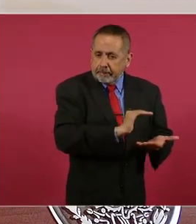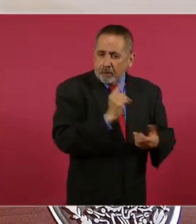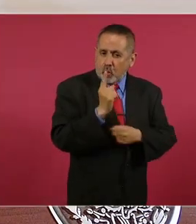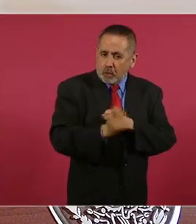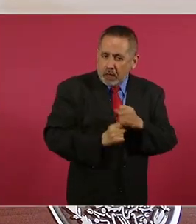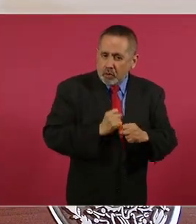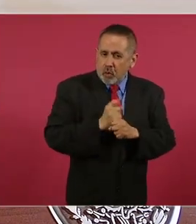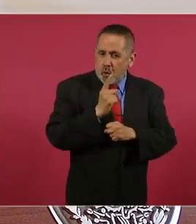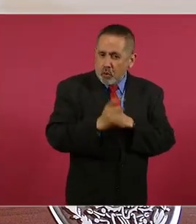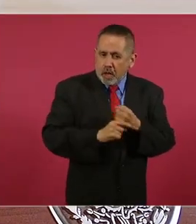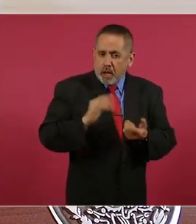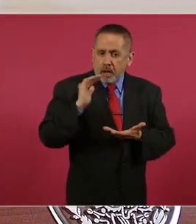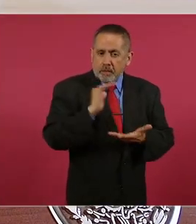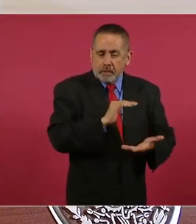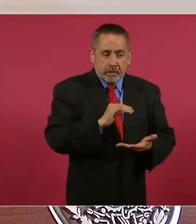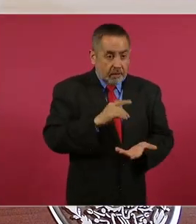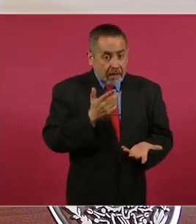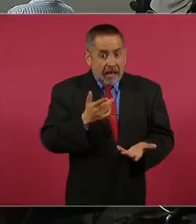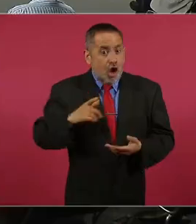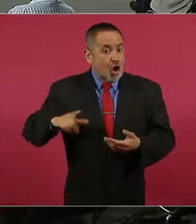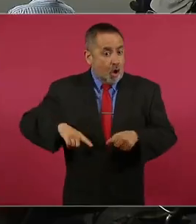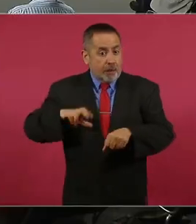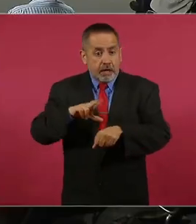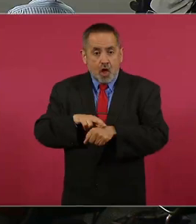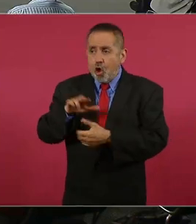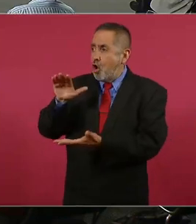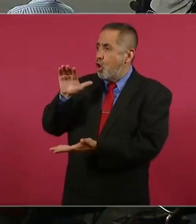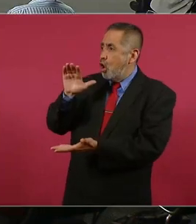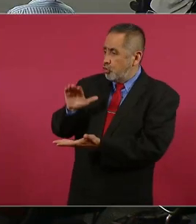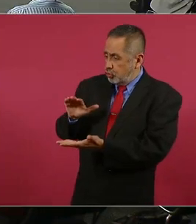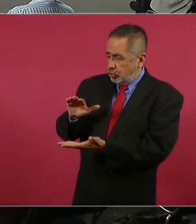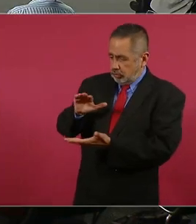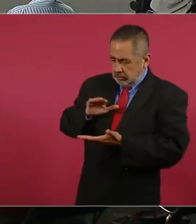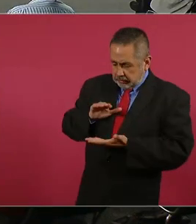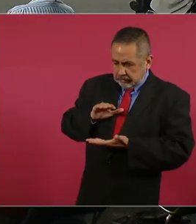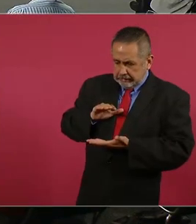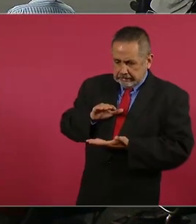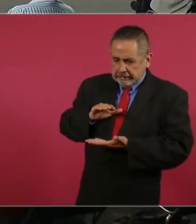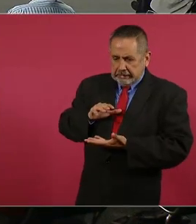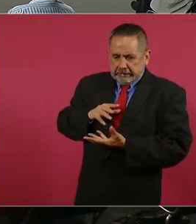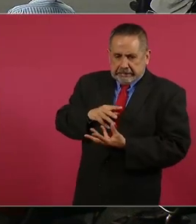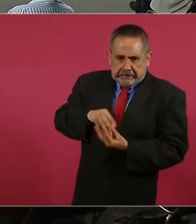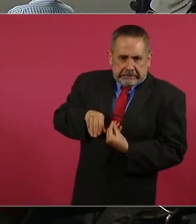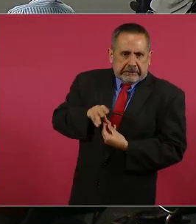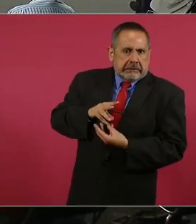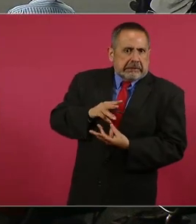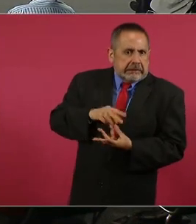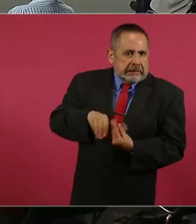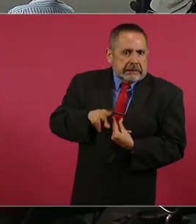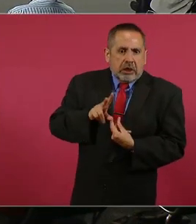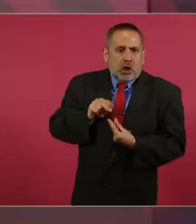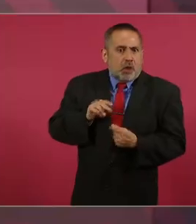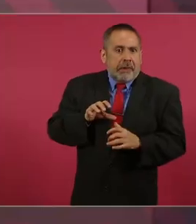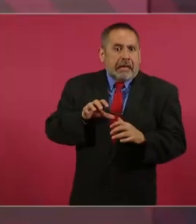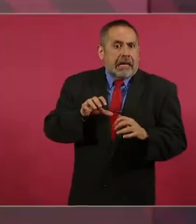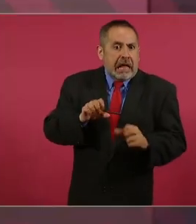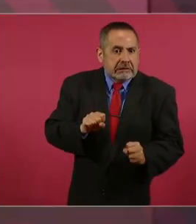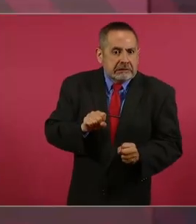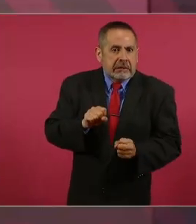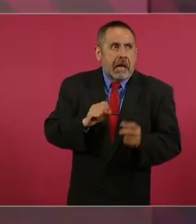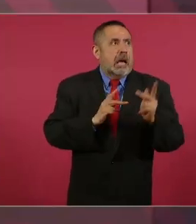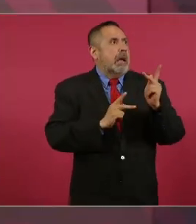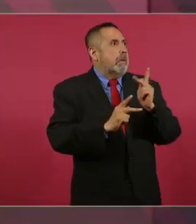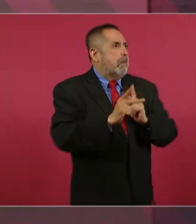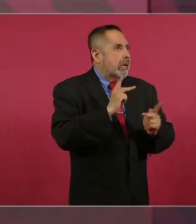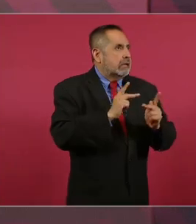Entonces, eso endeudó mucho a los estados. Ya no sucede esta situación.